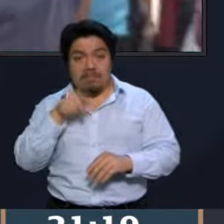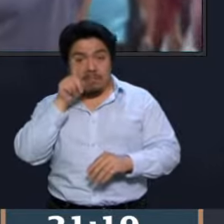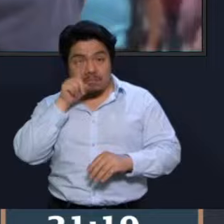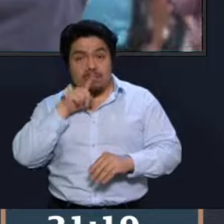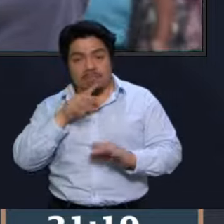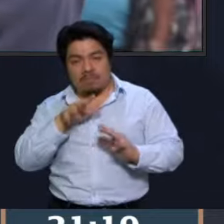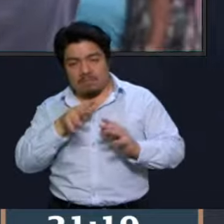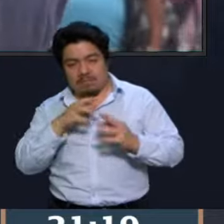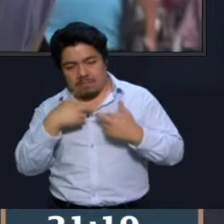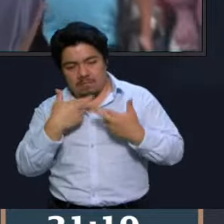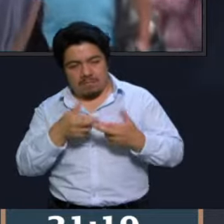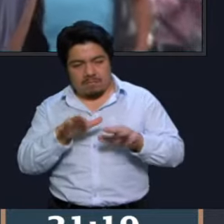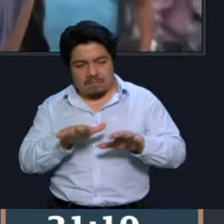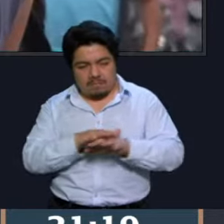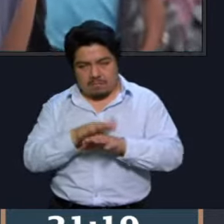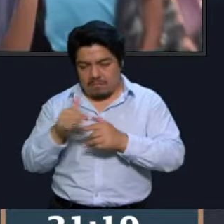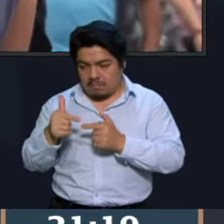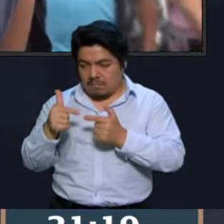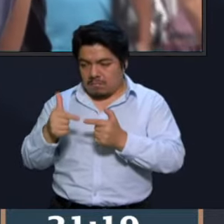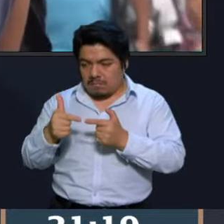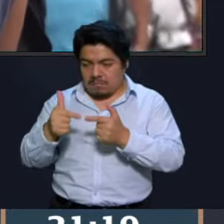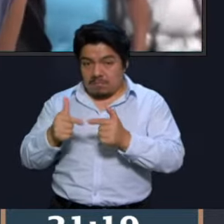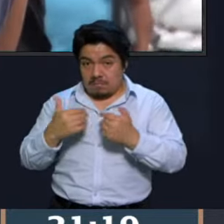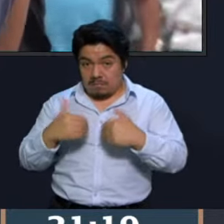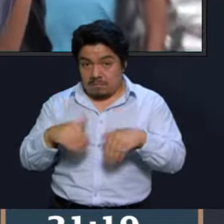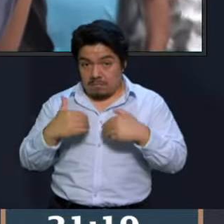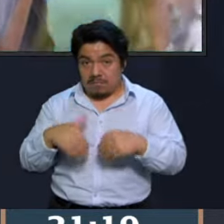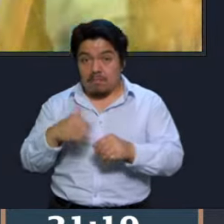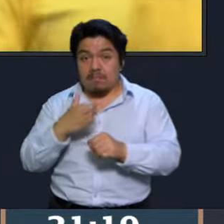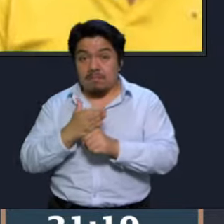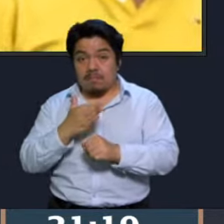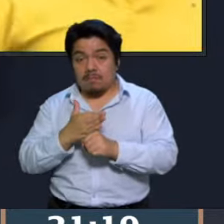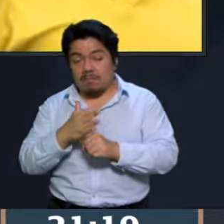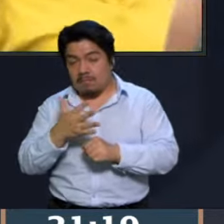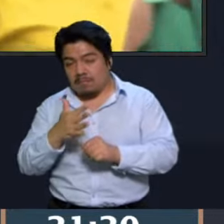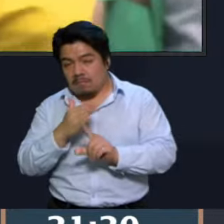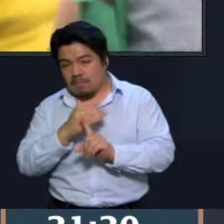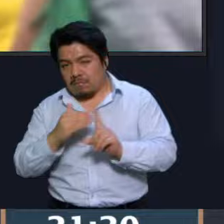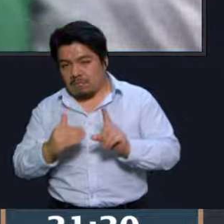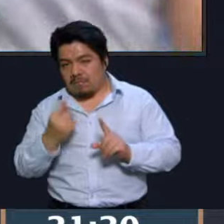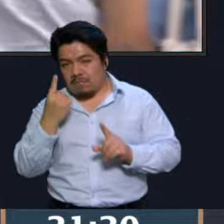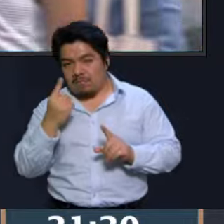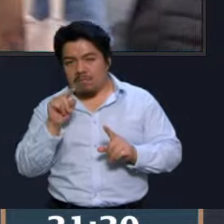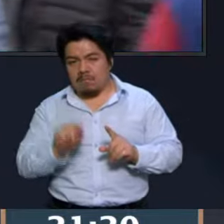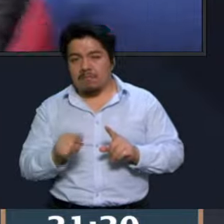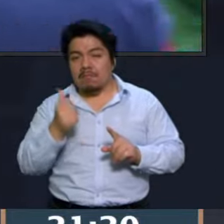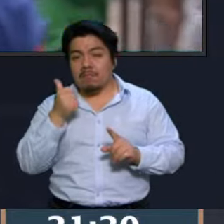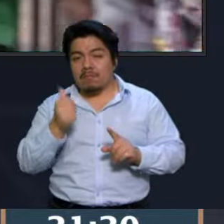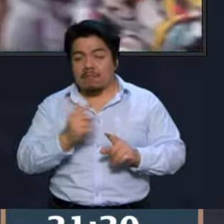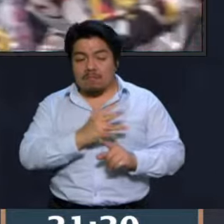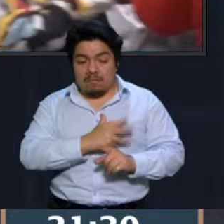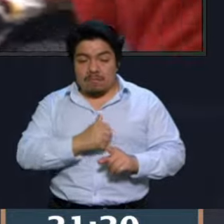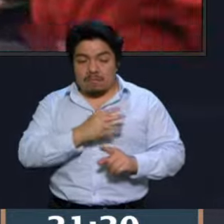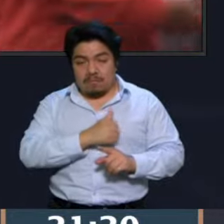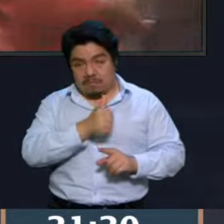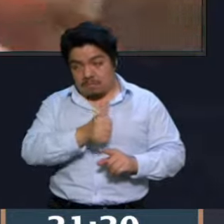de reemplazo generacional. Pues agárrate, porque ya estamos en promedio en 1.6 hijos por